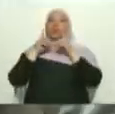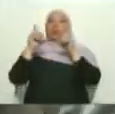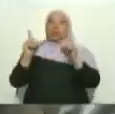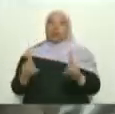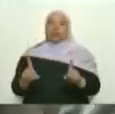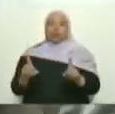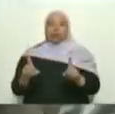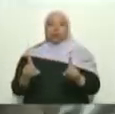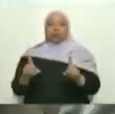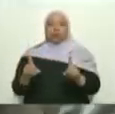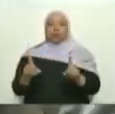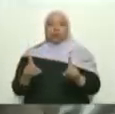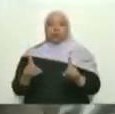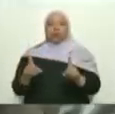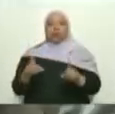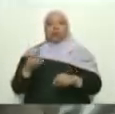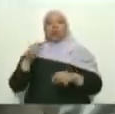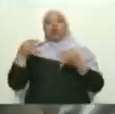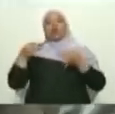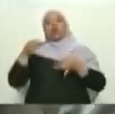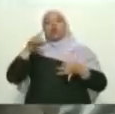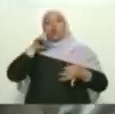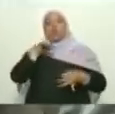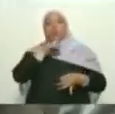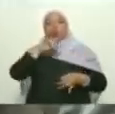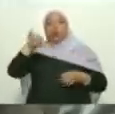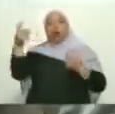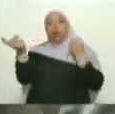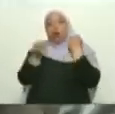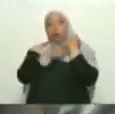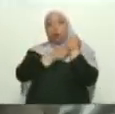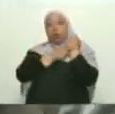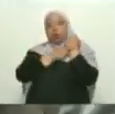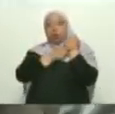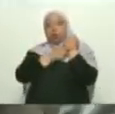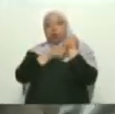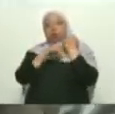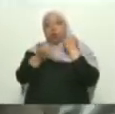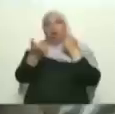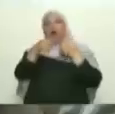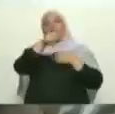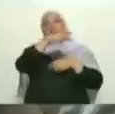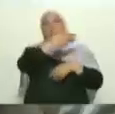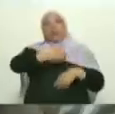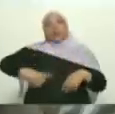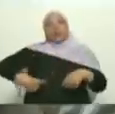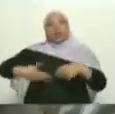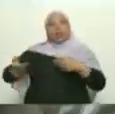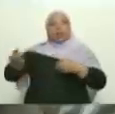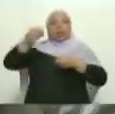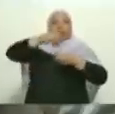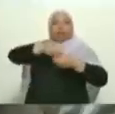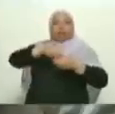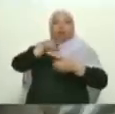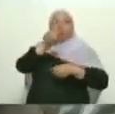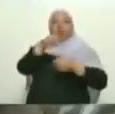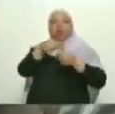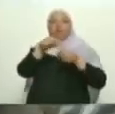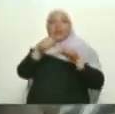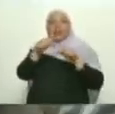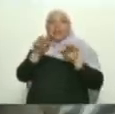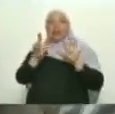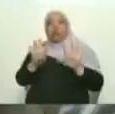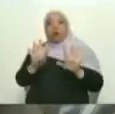autoproclamación del innombrable como presidente interino en febrero de 2019. Imagínense,